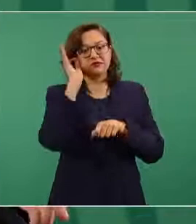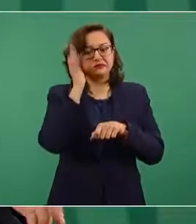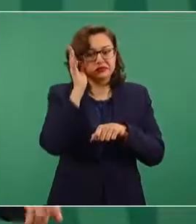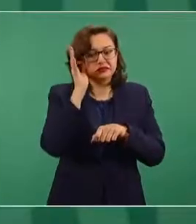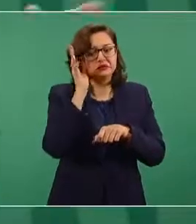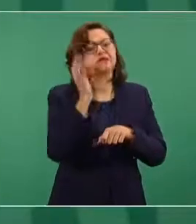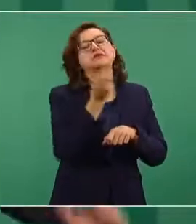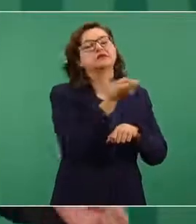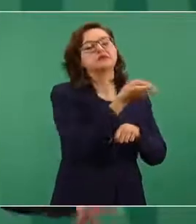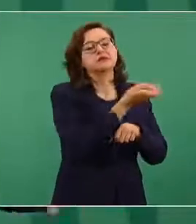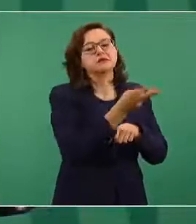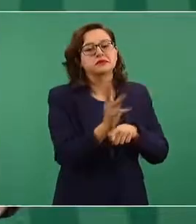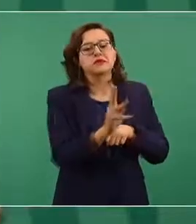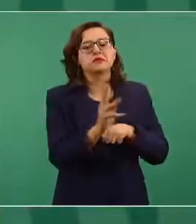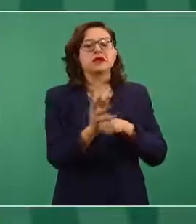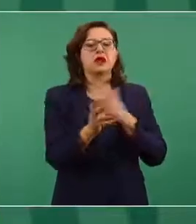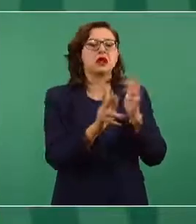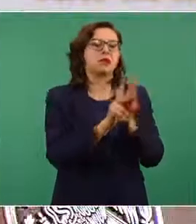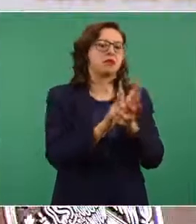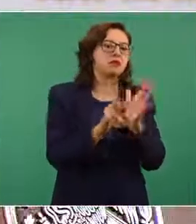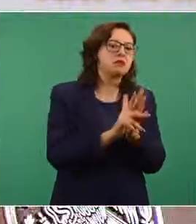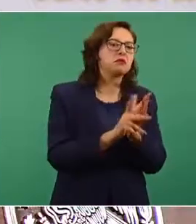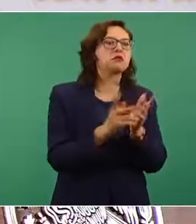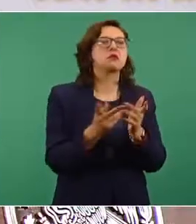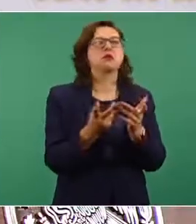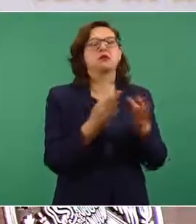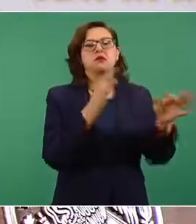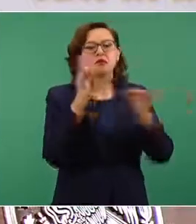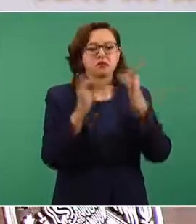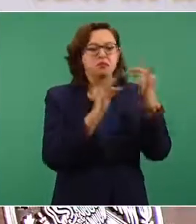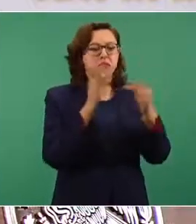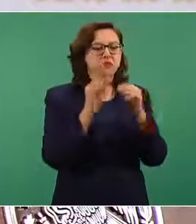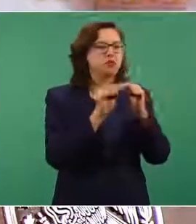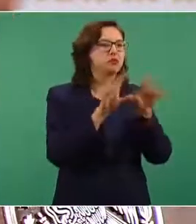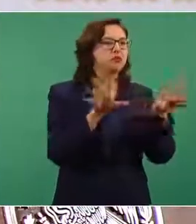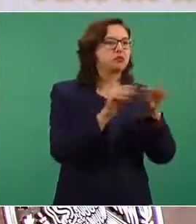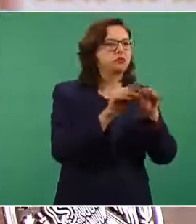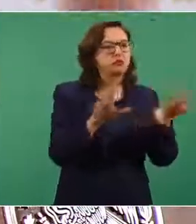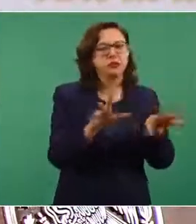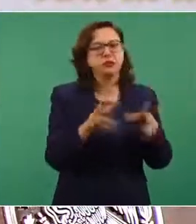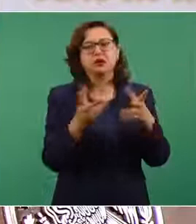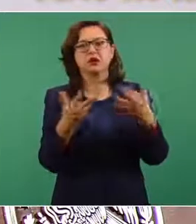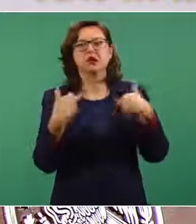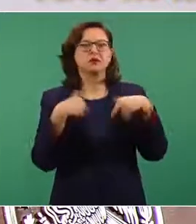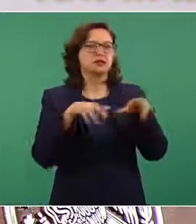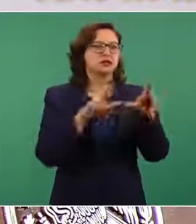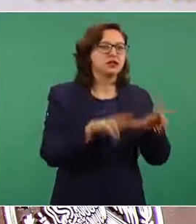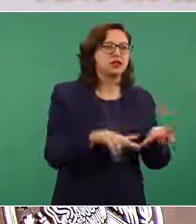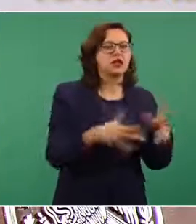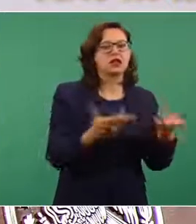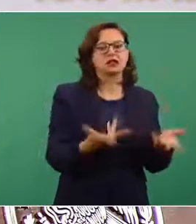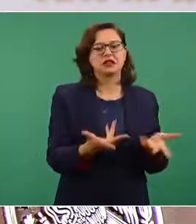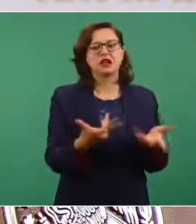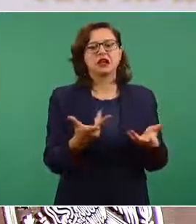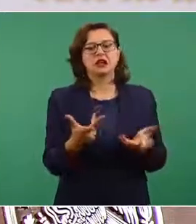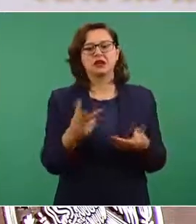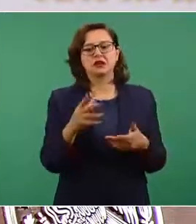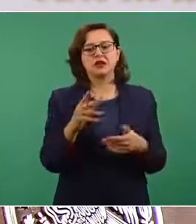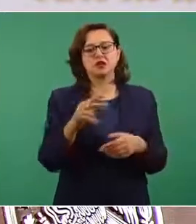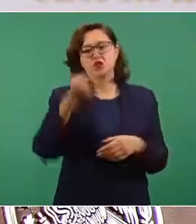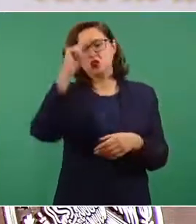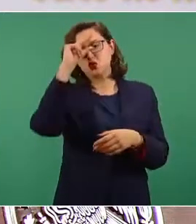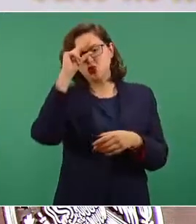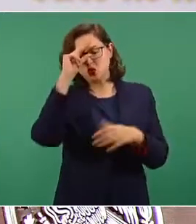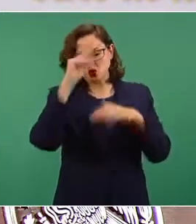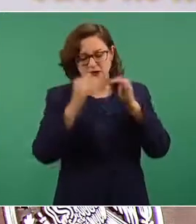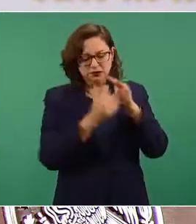voceros, intelectuales orgánicos, la prensa que está mostrando el cobre